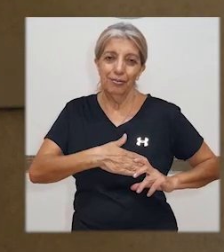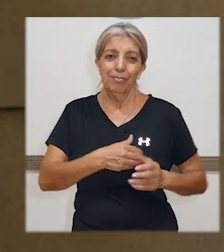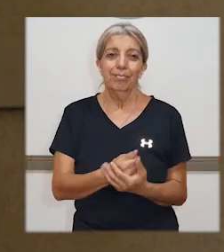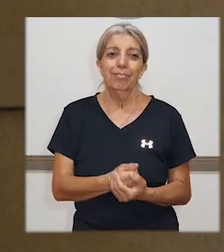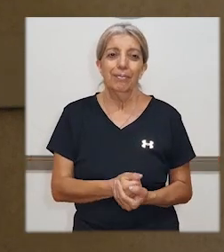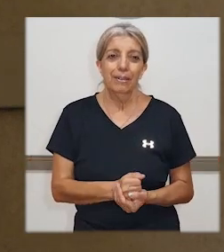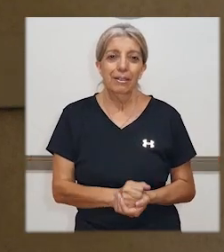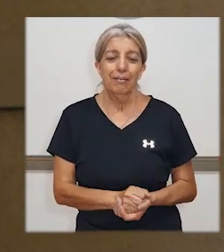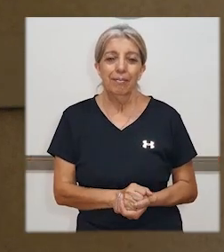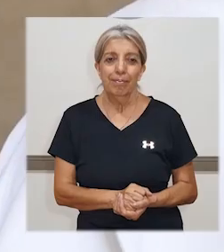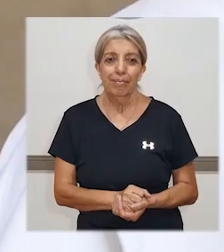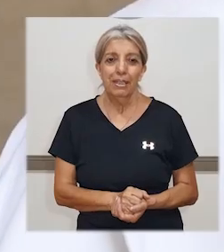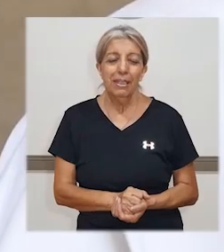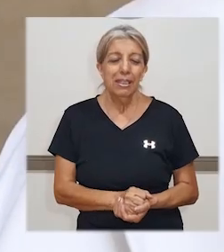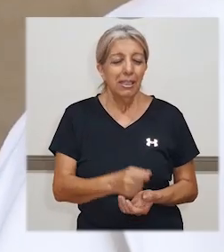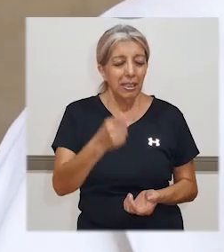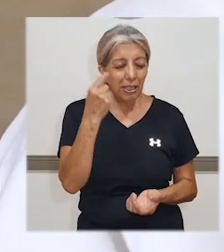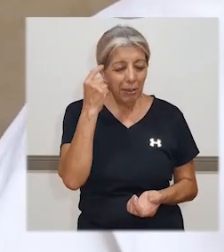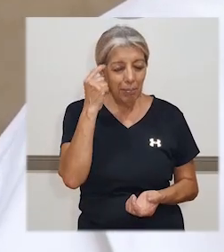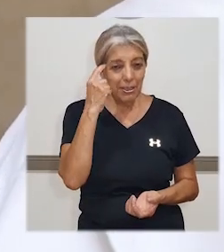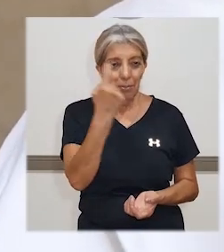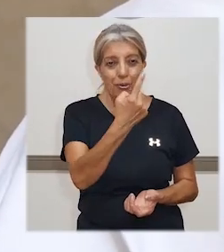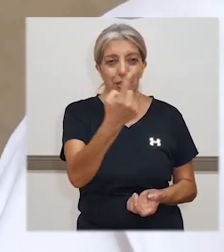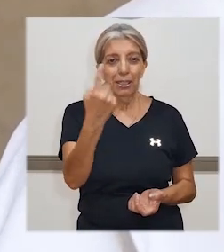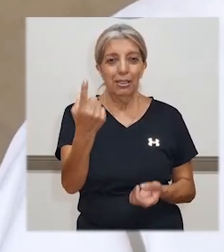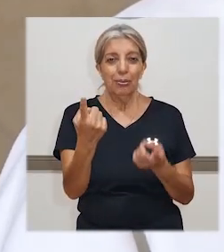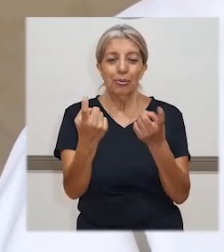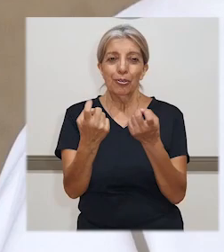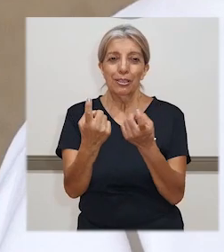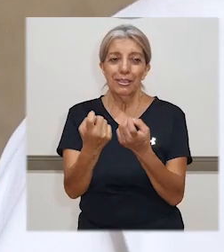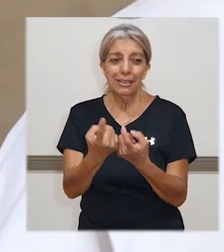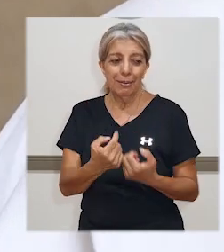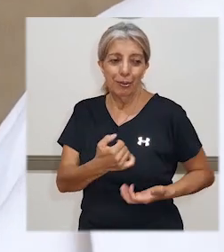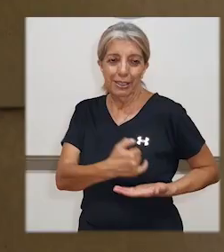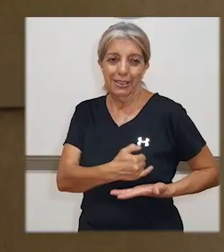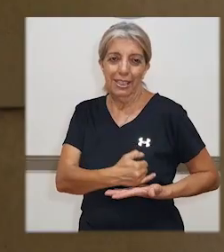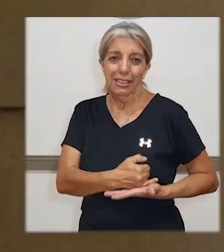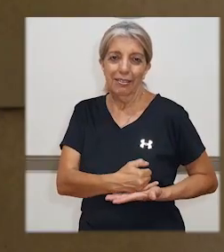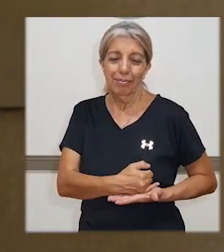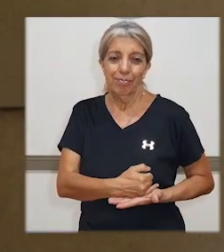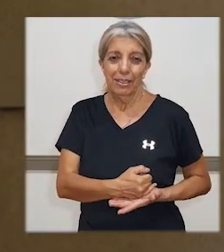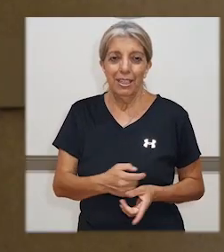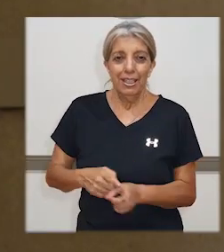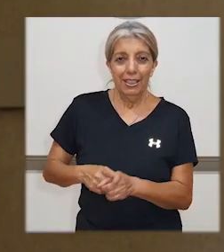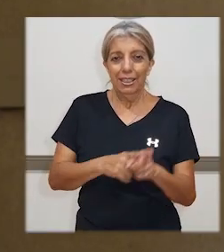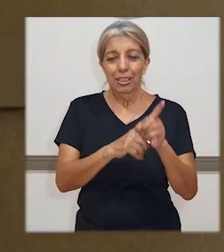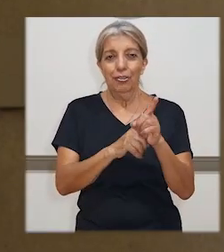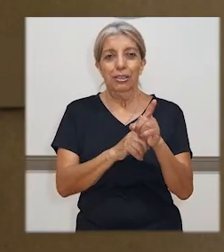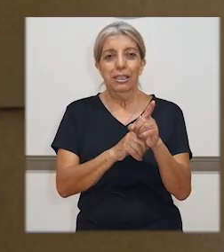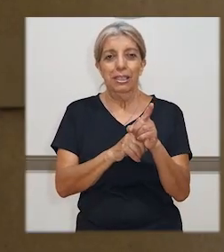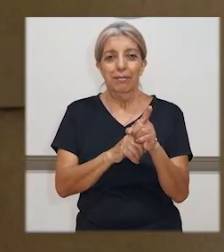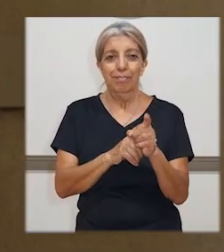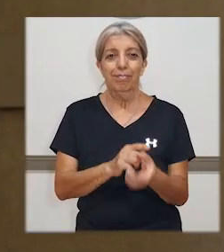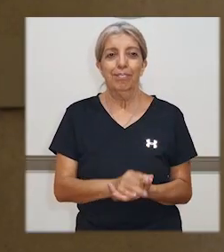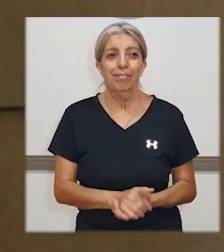su presencia, que necesitamos descubrirlo al frente y en medio de nosotros para que nos siga metiendo en esos lugares